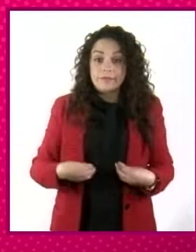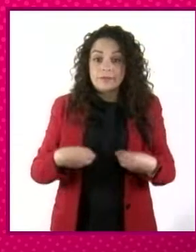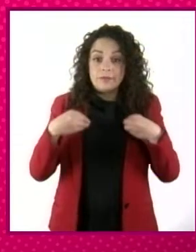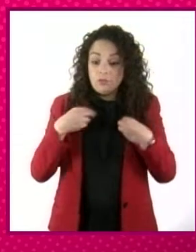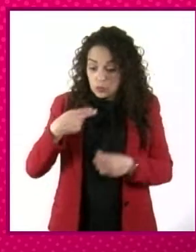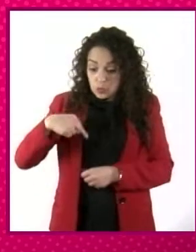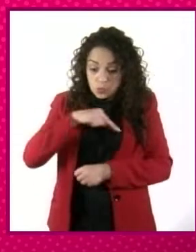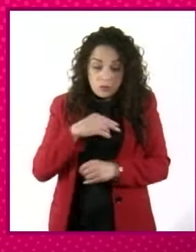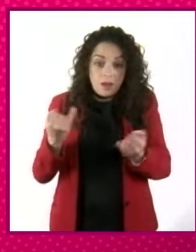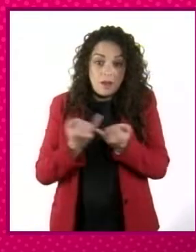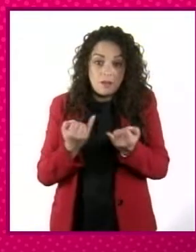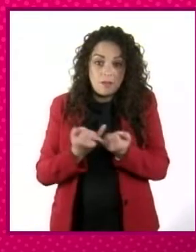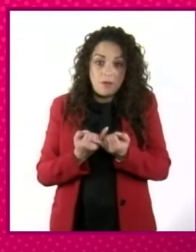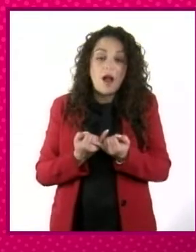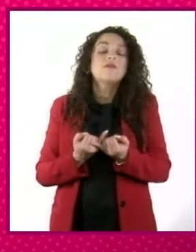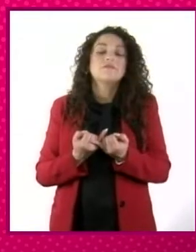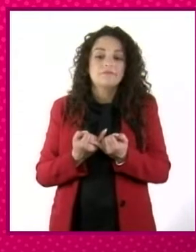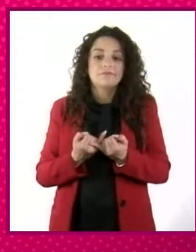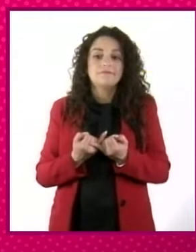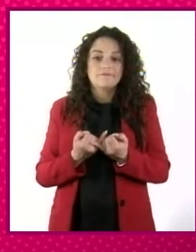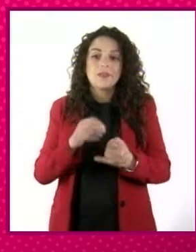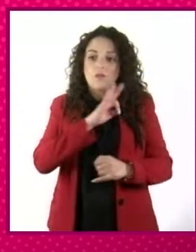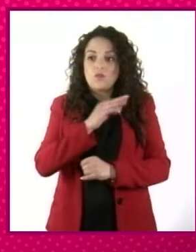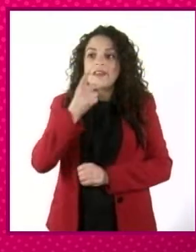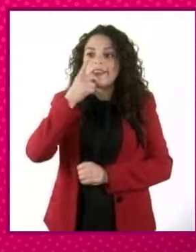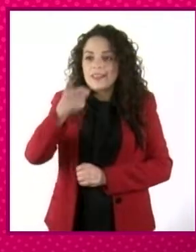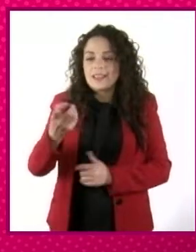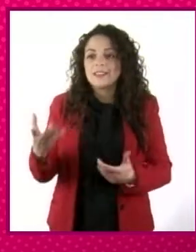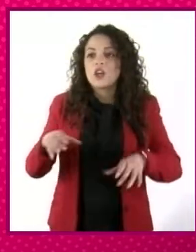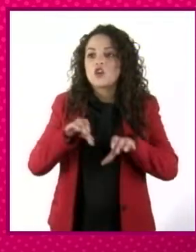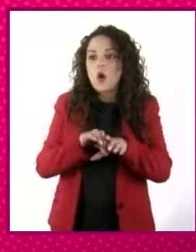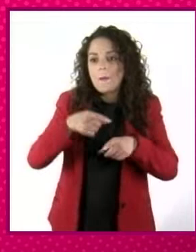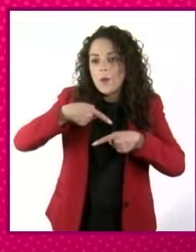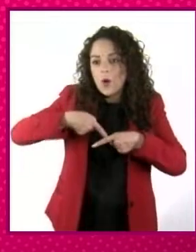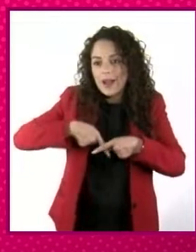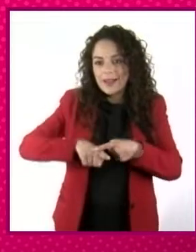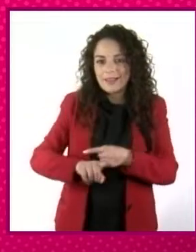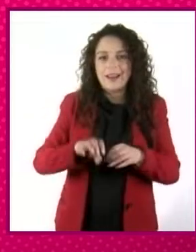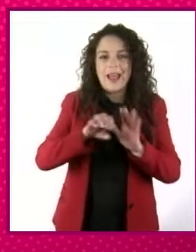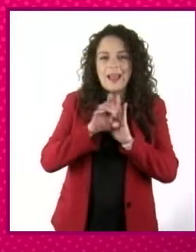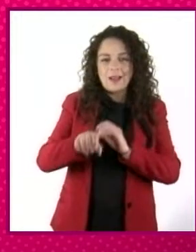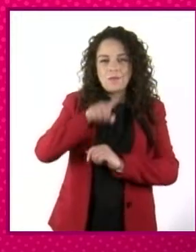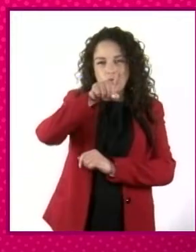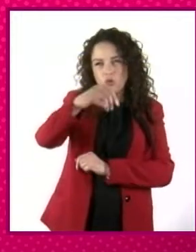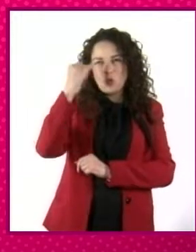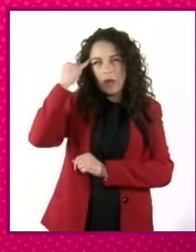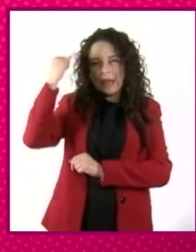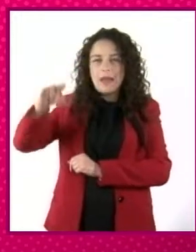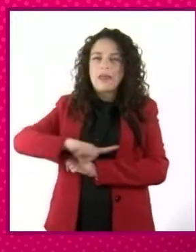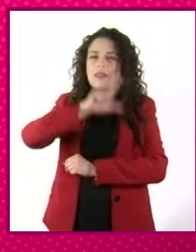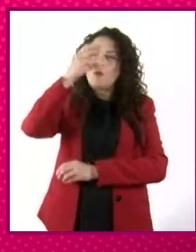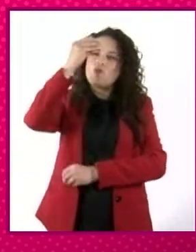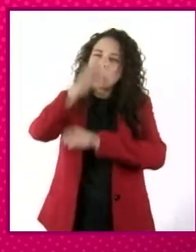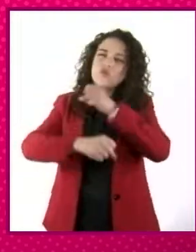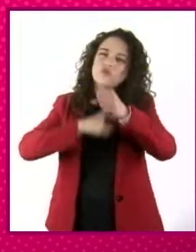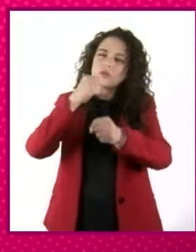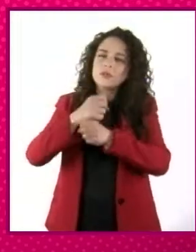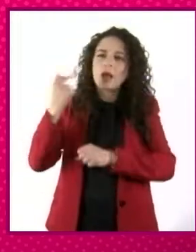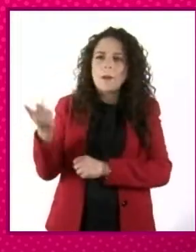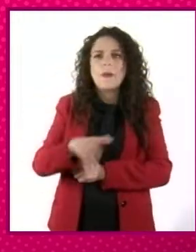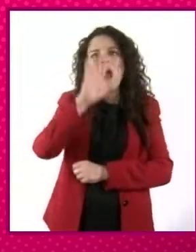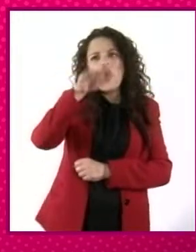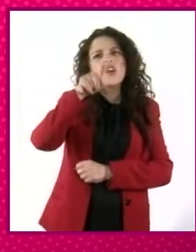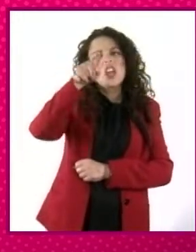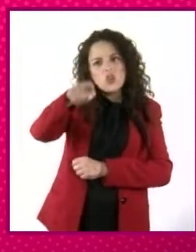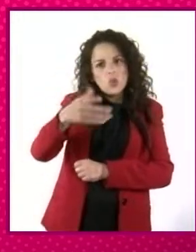podemos empezar a decir o a rastrear cómo inició. Si ustedes se imaginan que en unos años les van a preguntar, oye, ¿y tú viviste en